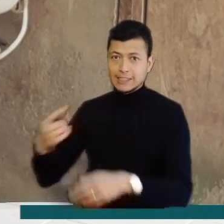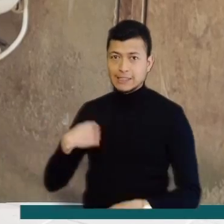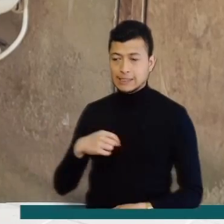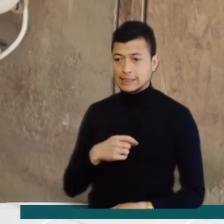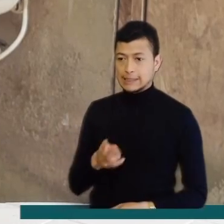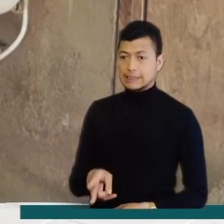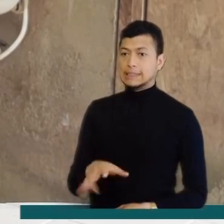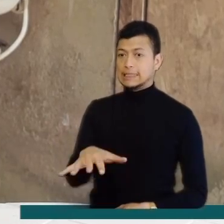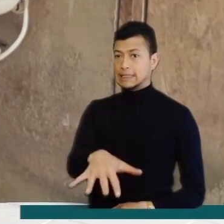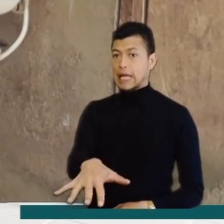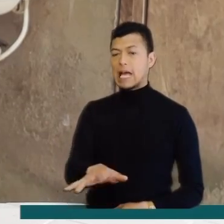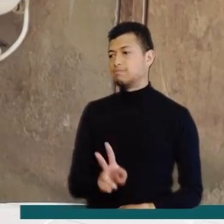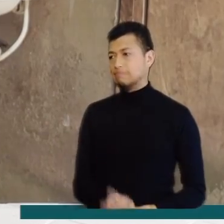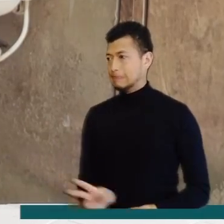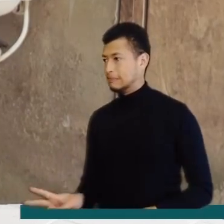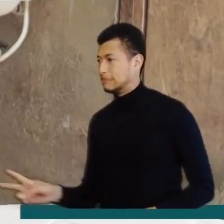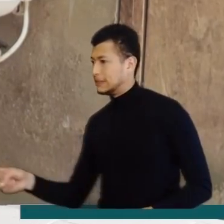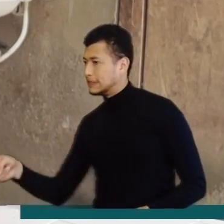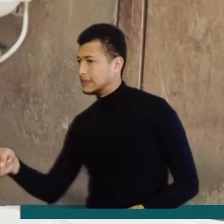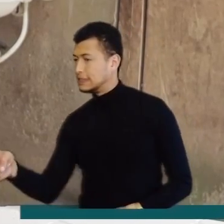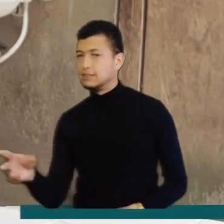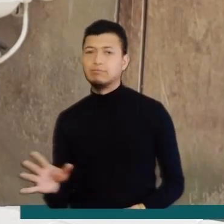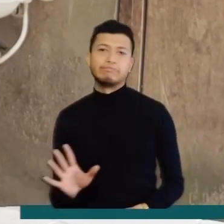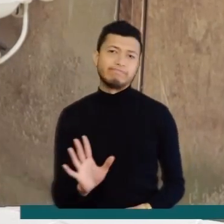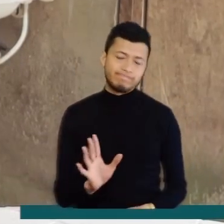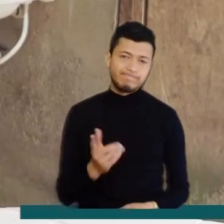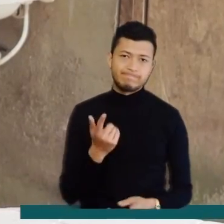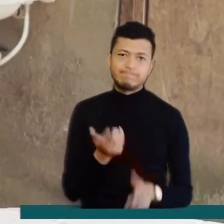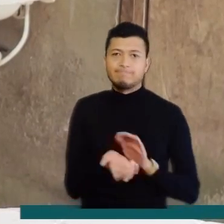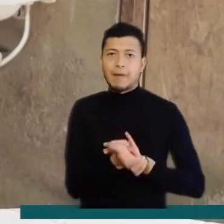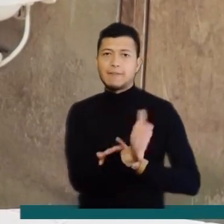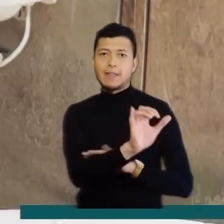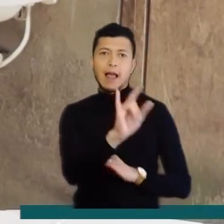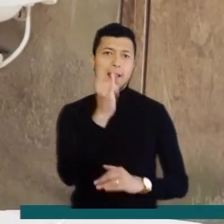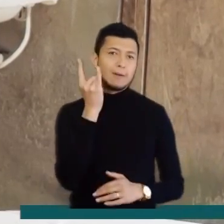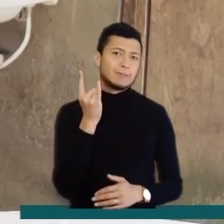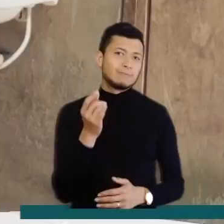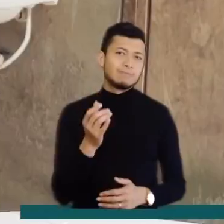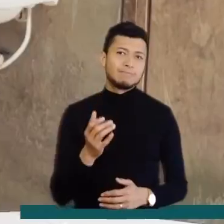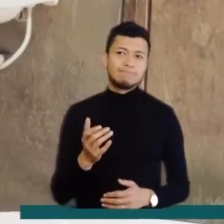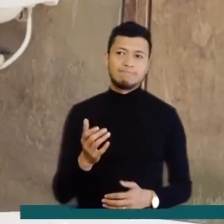de evadirlos y pasar por otros lados, entonces para evitar de pronto